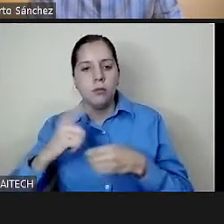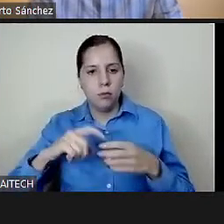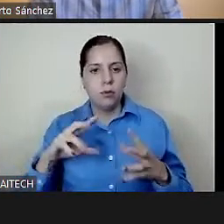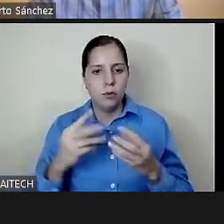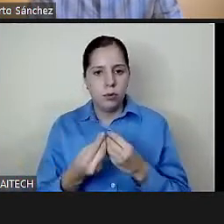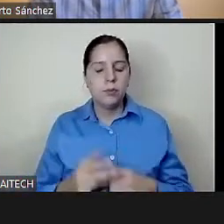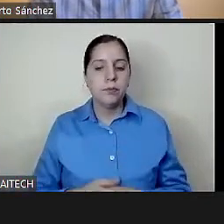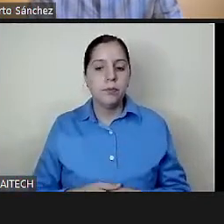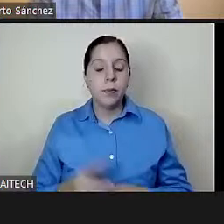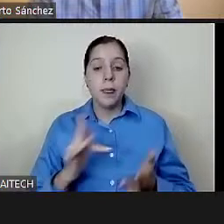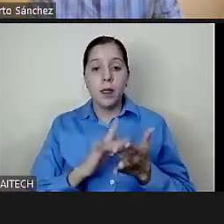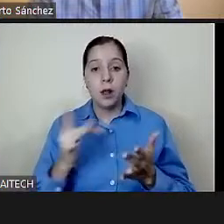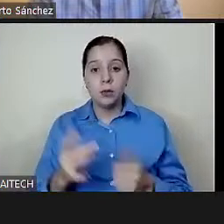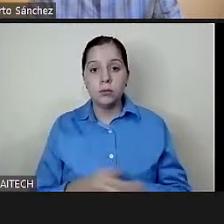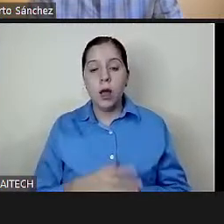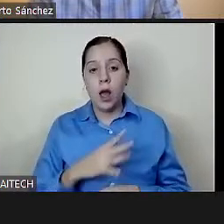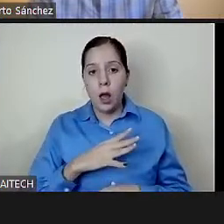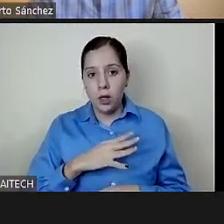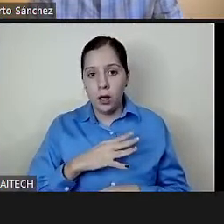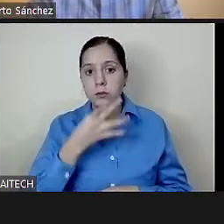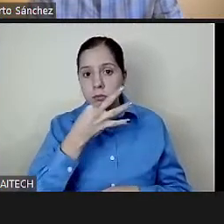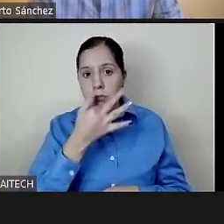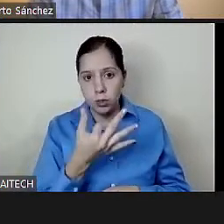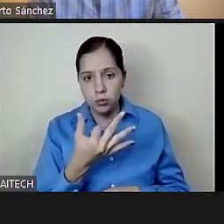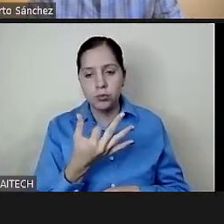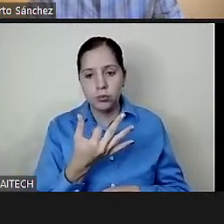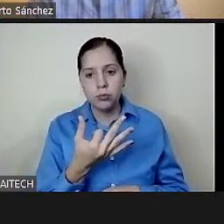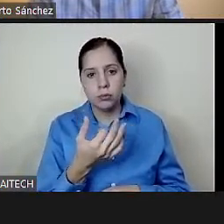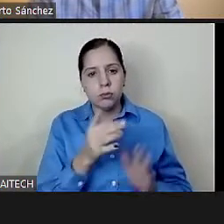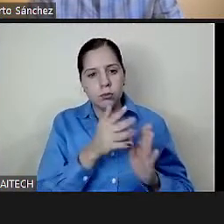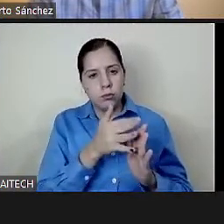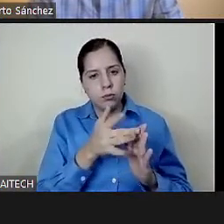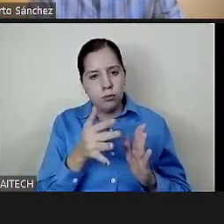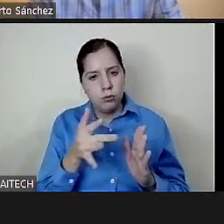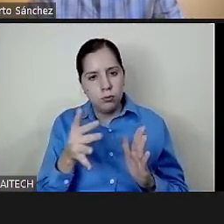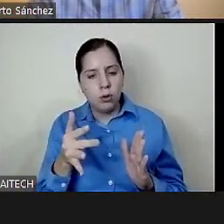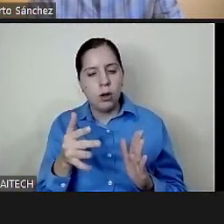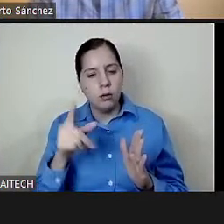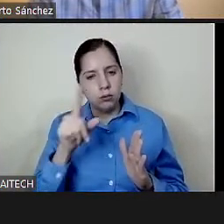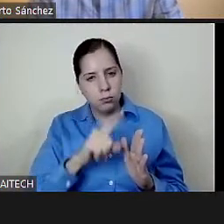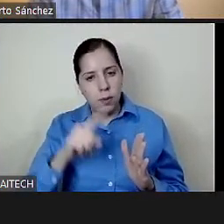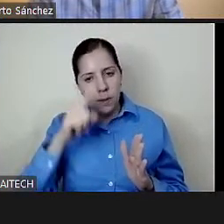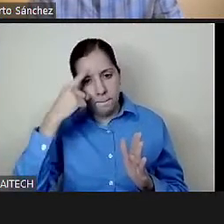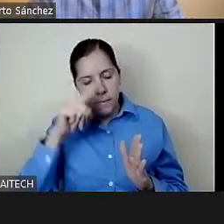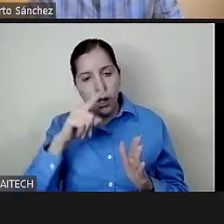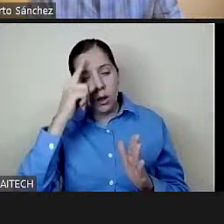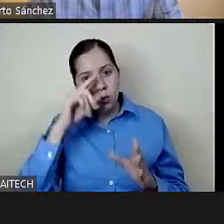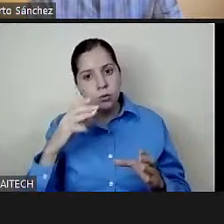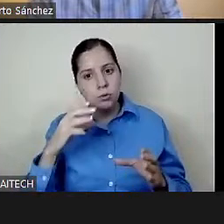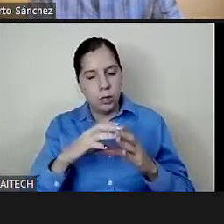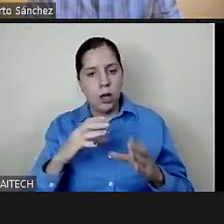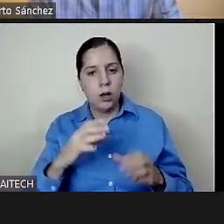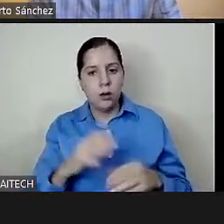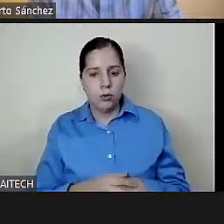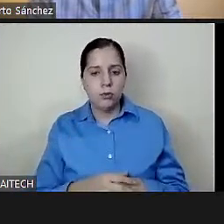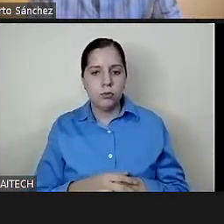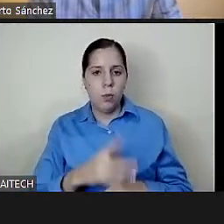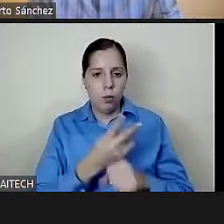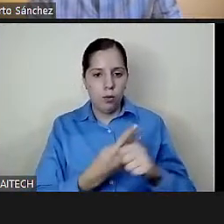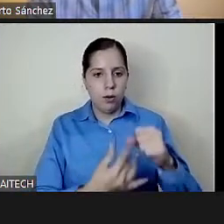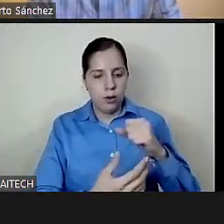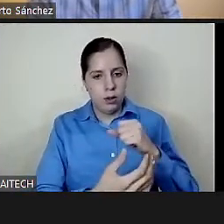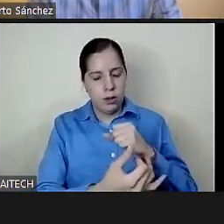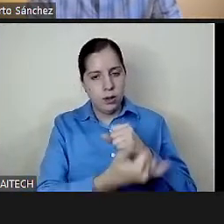Gracias. Daremos unos minutos dentro de la presente sesión a fin de que las y los miembros de este consejo puedan dar cuenta del proyecto antes mencionado.